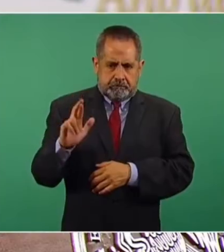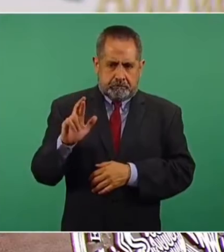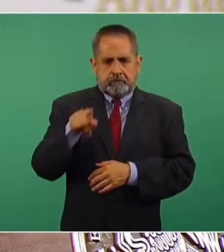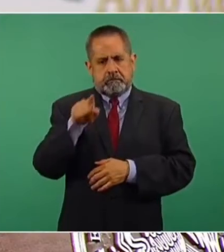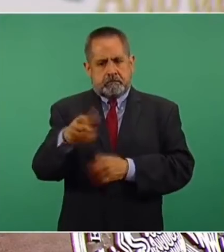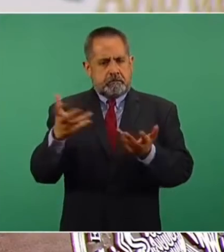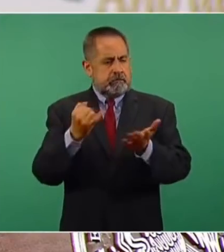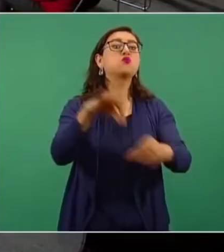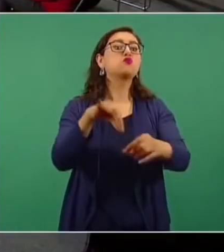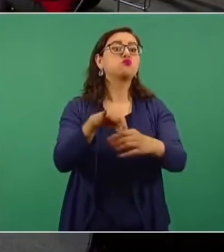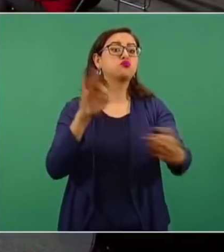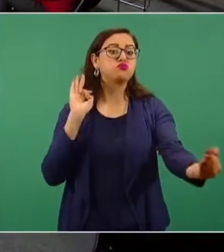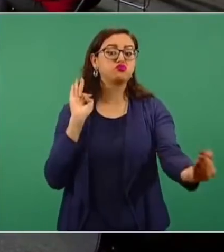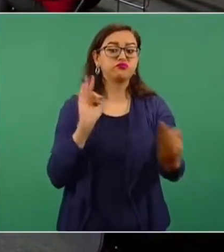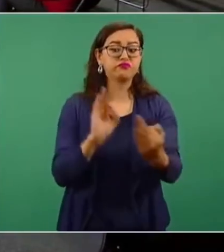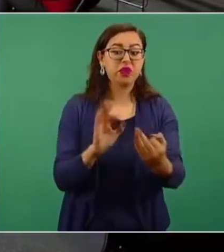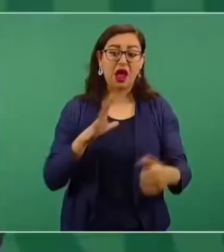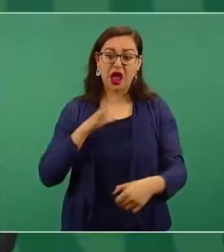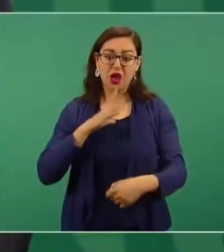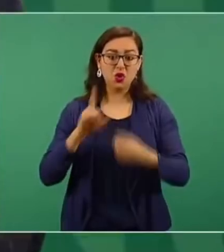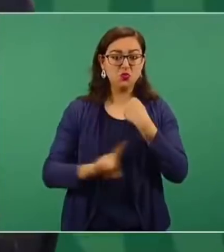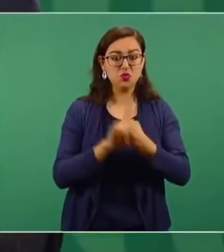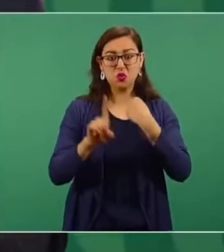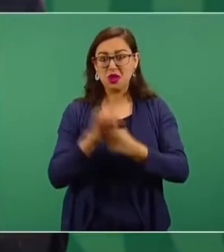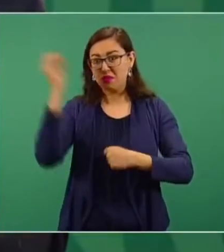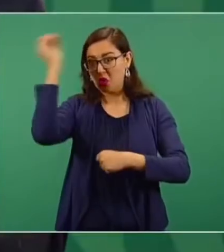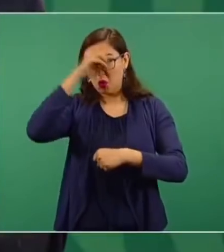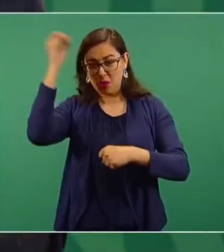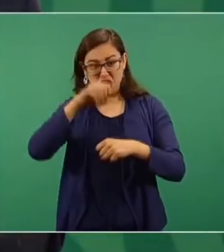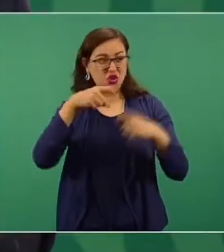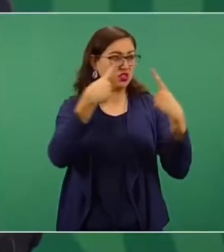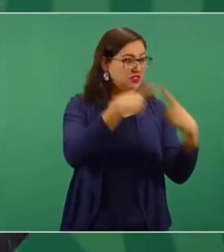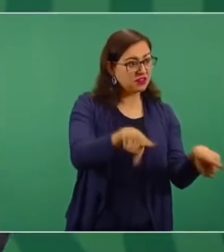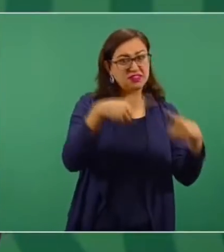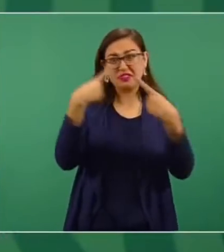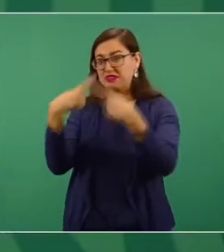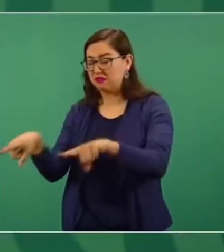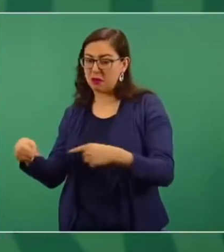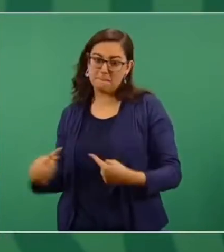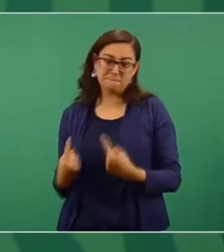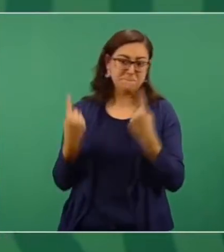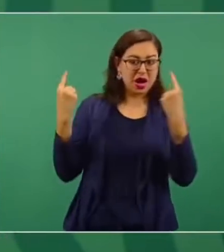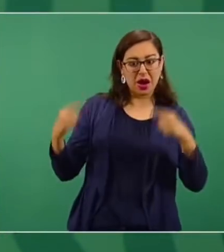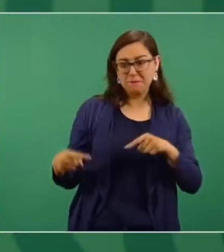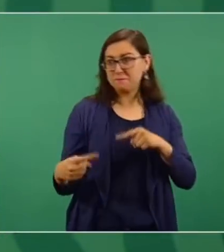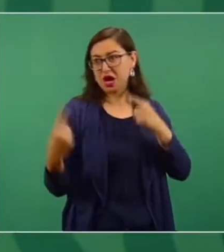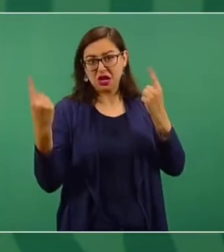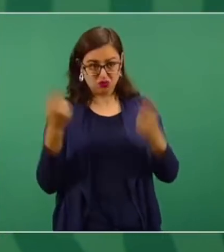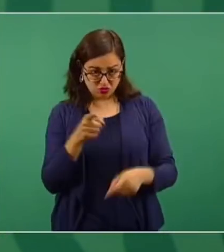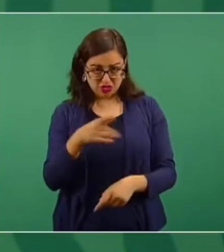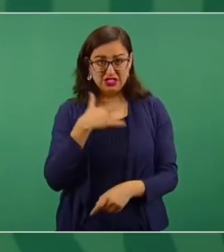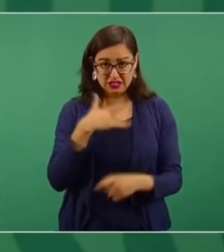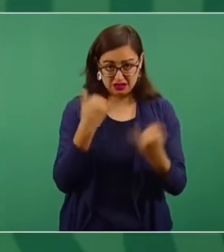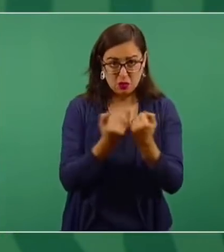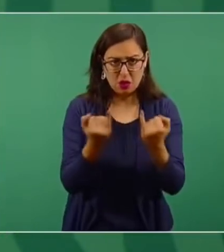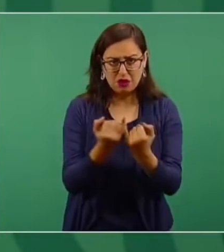manera autónoma. Sí, pero la polarización viene desde hace mucho tiempo, de siglos. La